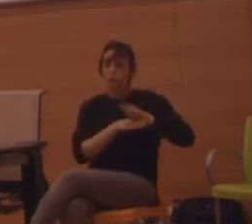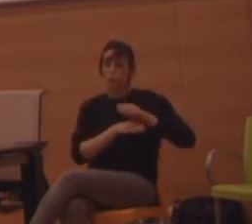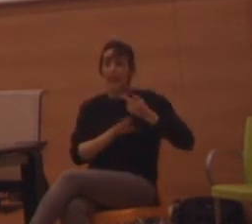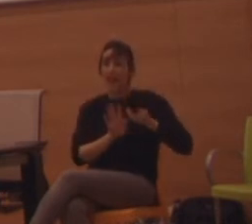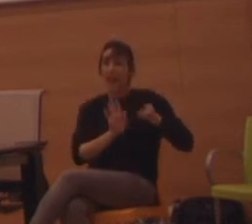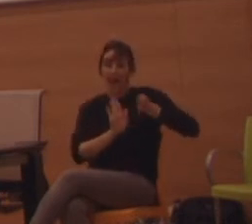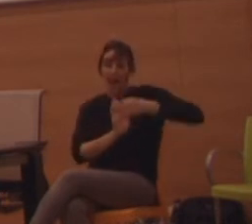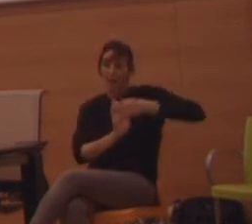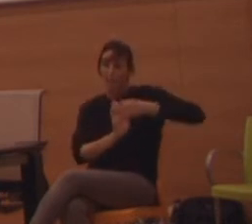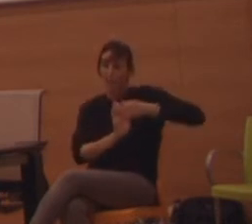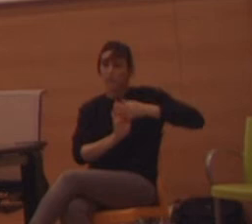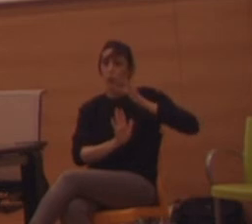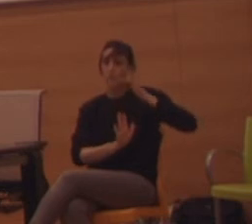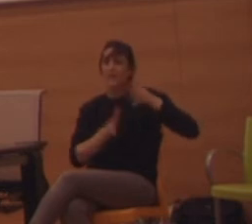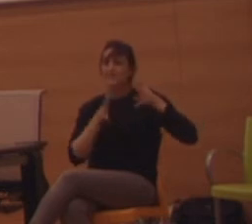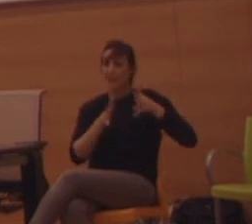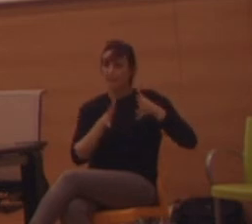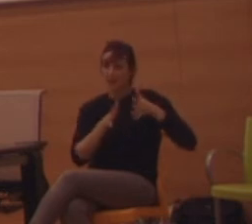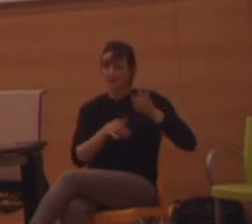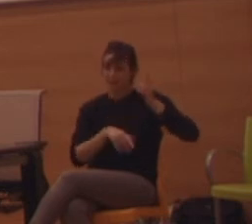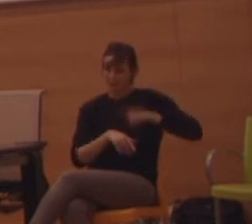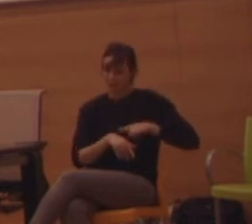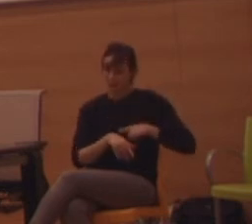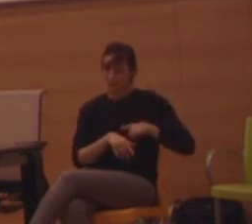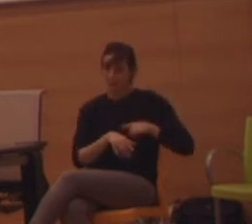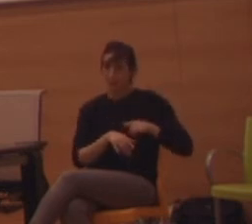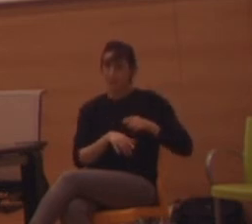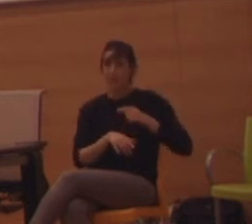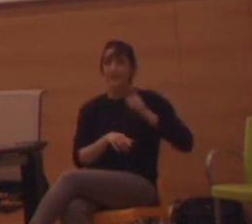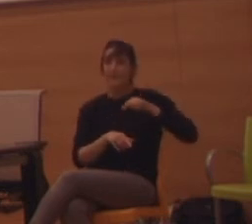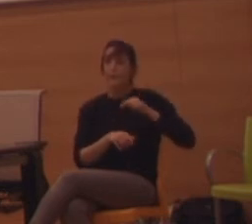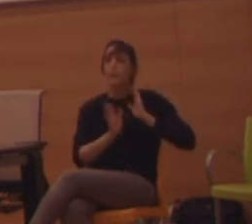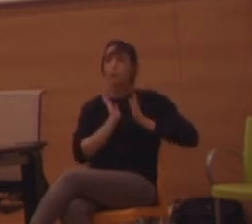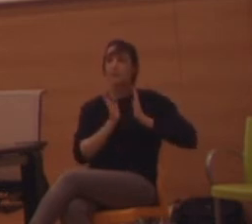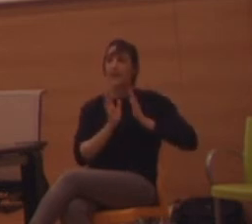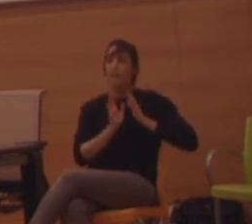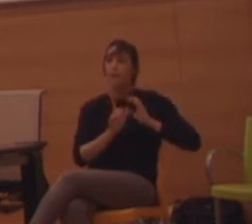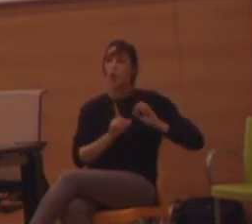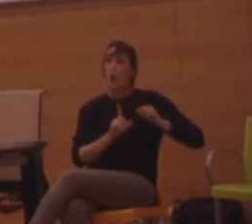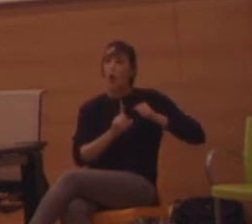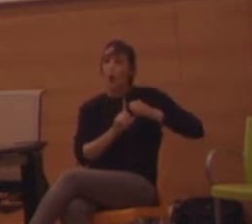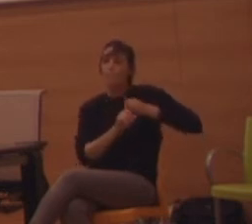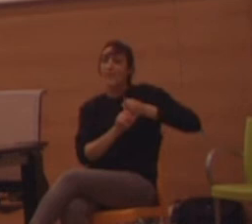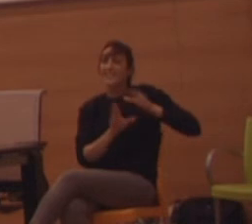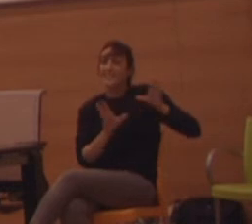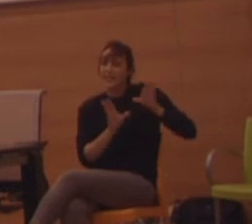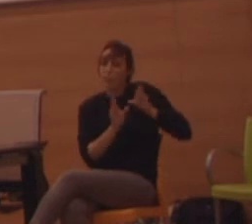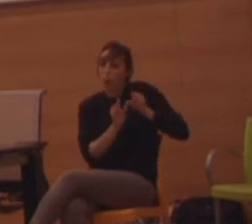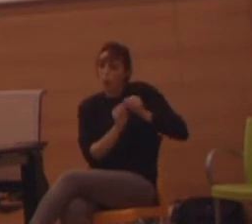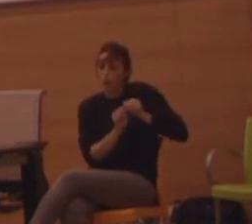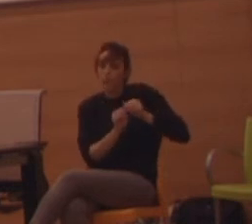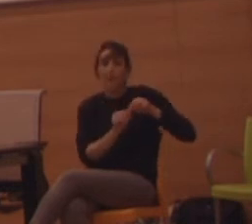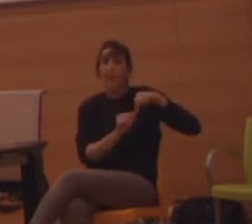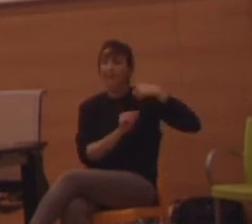apósitos liberadores de plata, le aproximaba los bordes con un vendaje un poco compresivo, hasta que eso se limpió bastante.